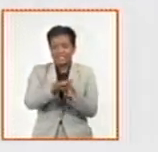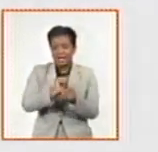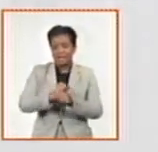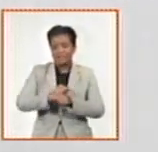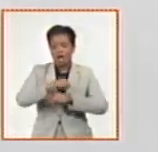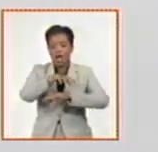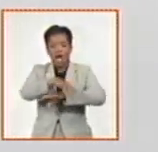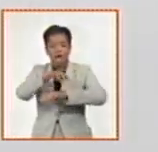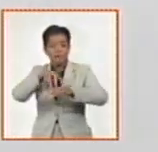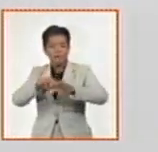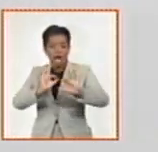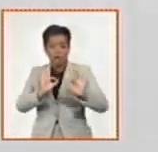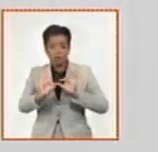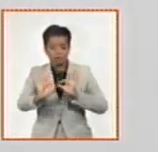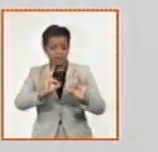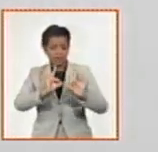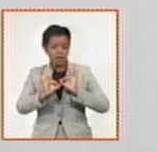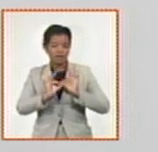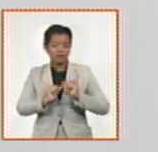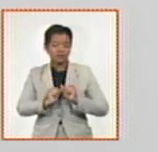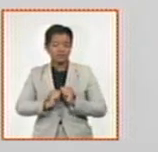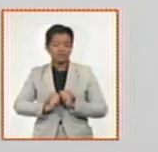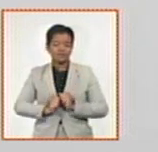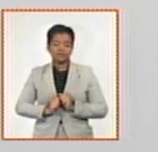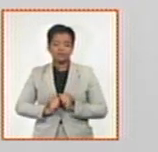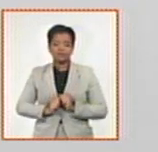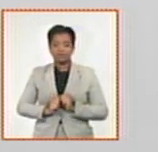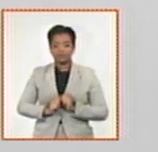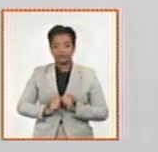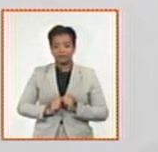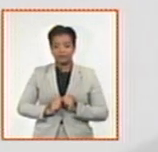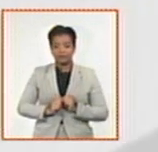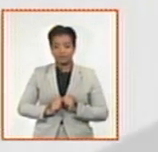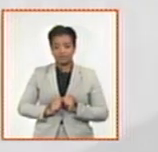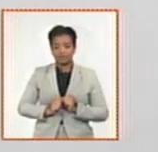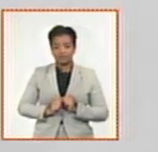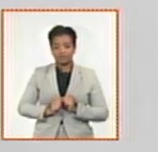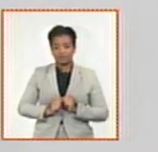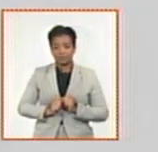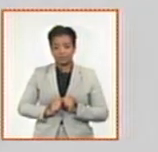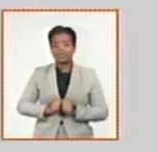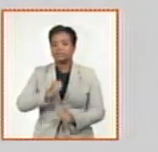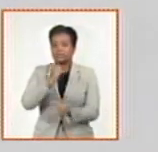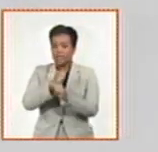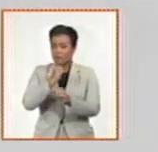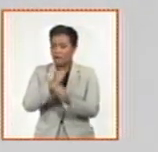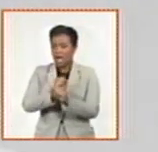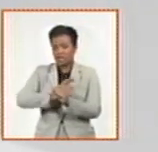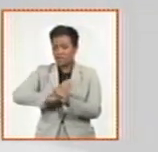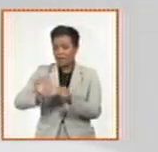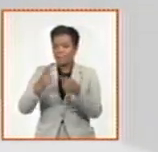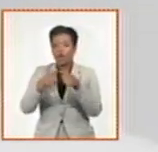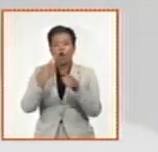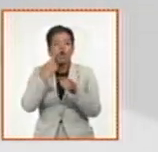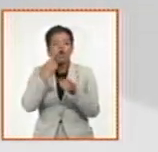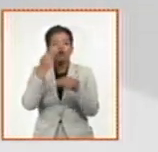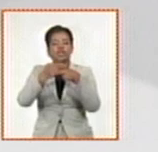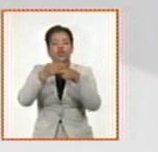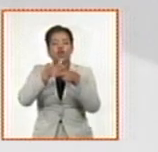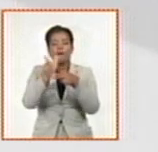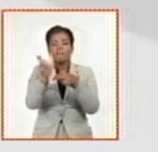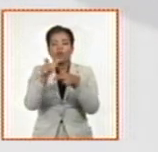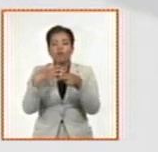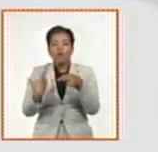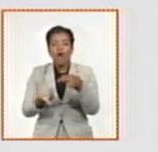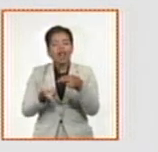animal. Lo que pasa es que aplicaban estas prácticas, pero no conocían esa terminología. Esta